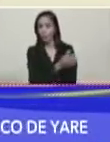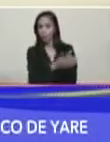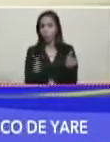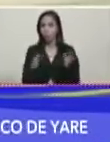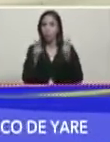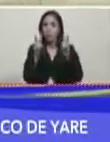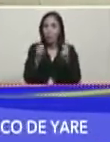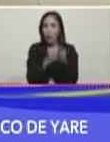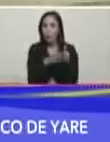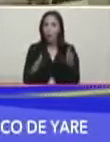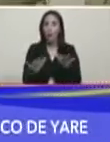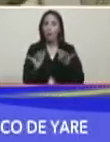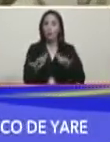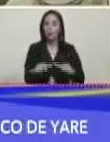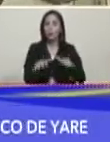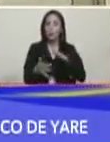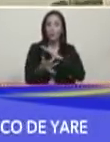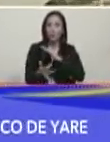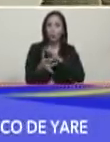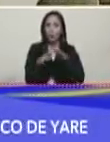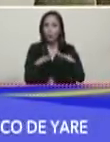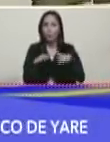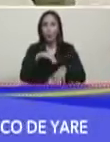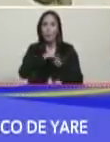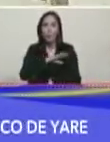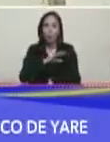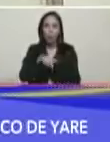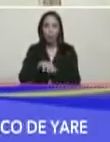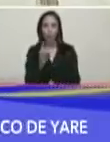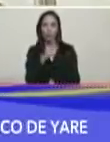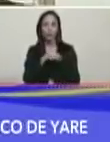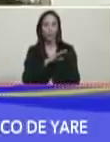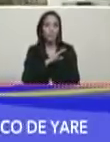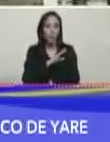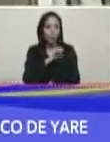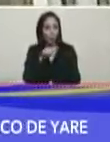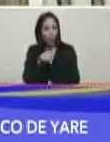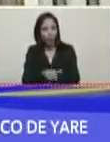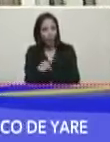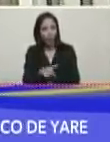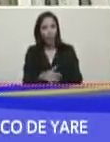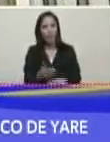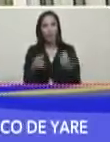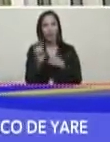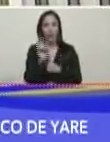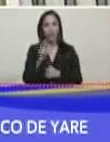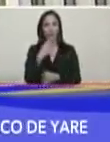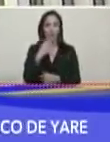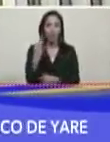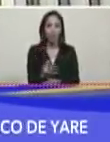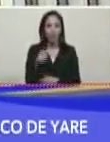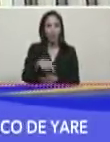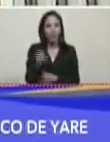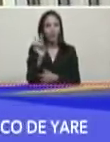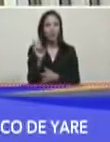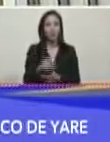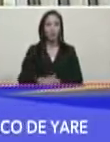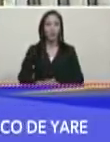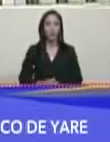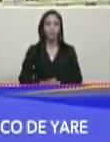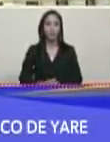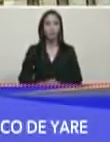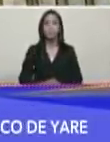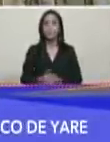con un modelo tecnológico venezolano. Necesitamos el modelo tecnológico venezolano, Made in Venezuela,